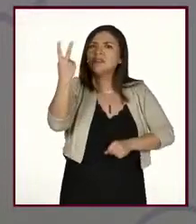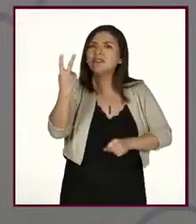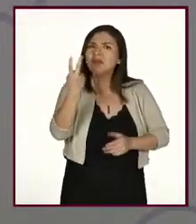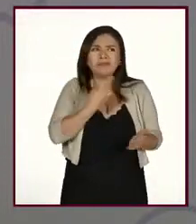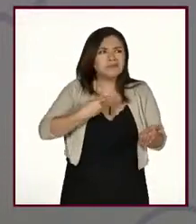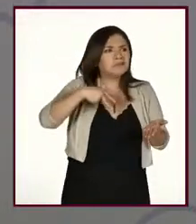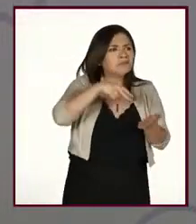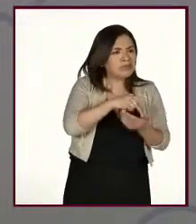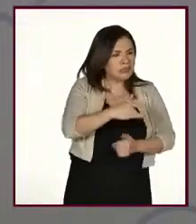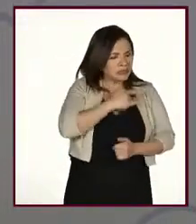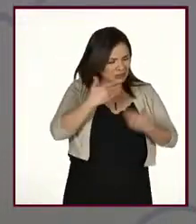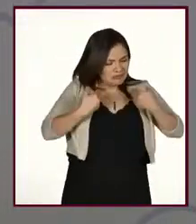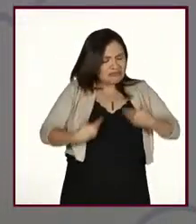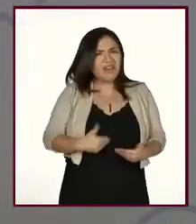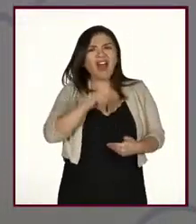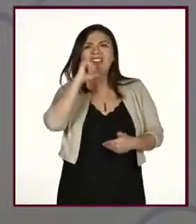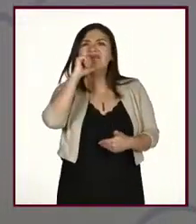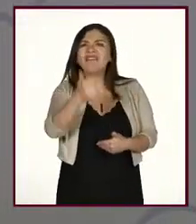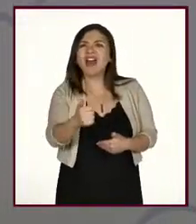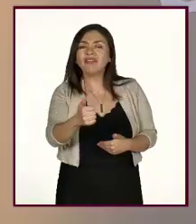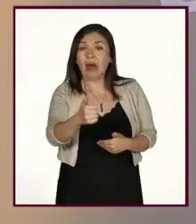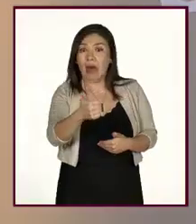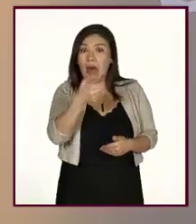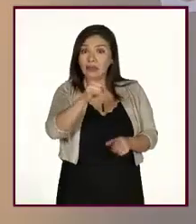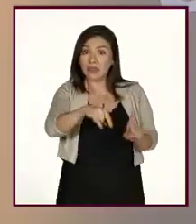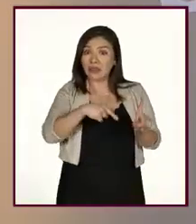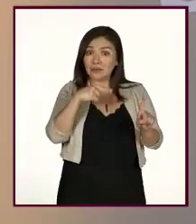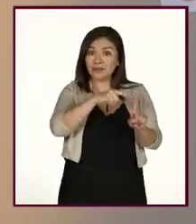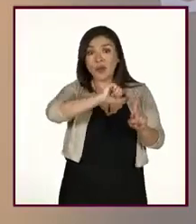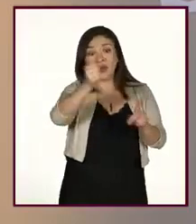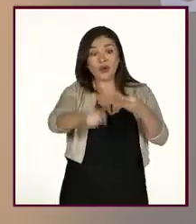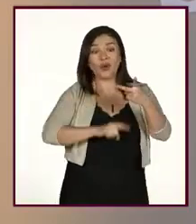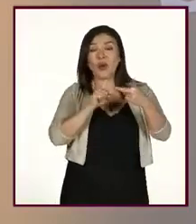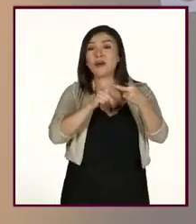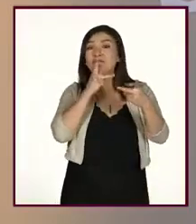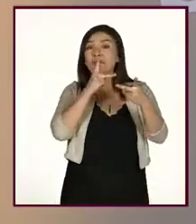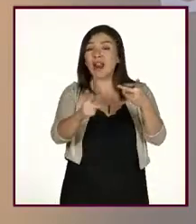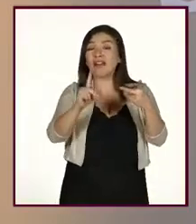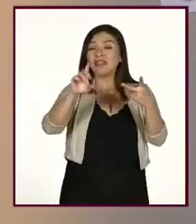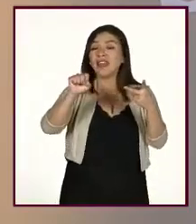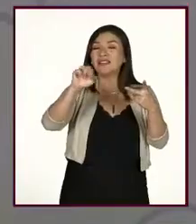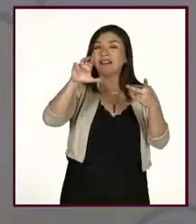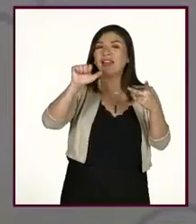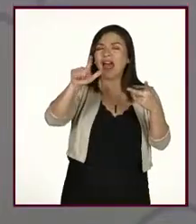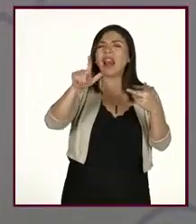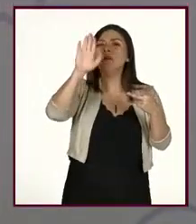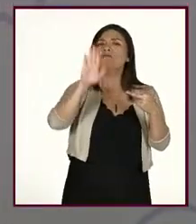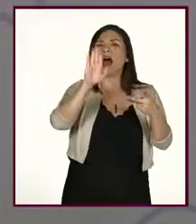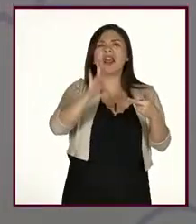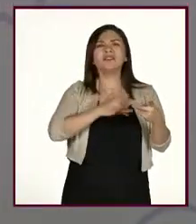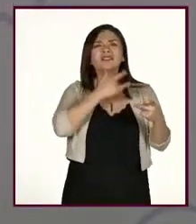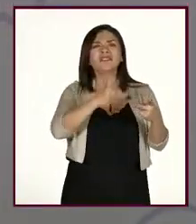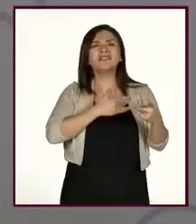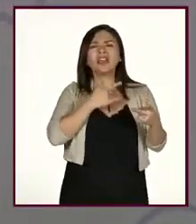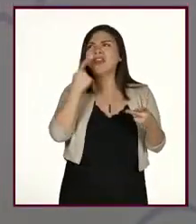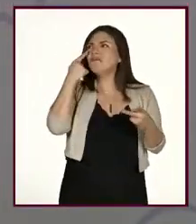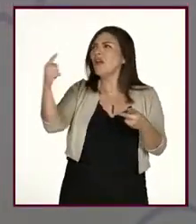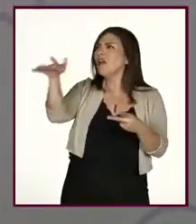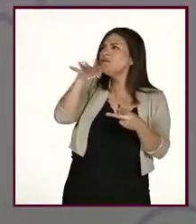caso, el adolescente. Y en cuanto a la desrealización, es esta sensación o percepción de que el